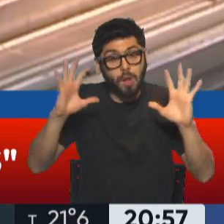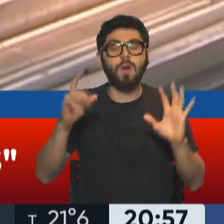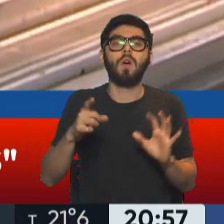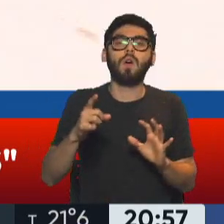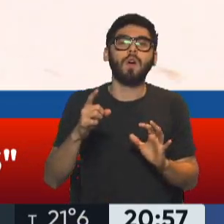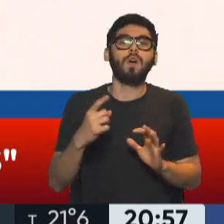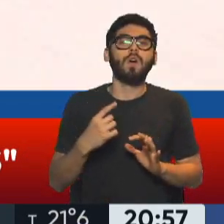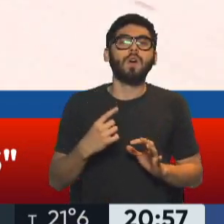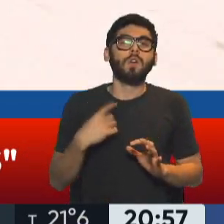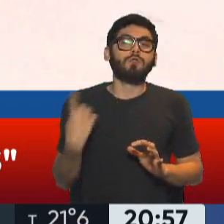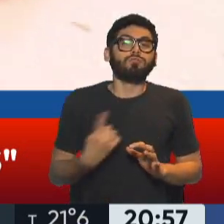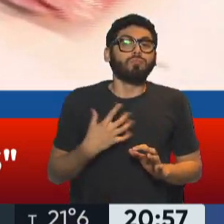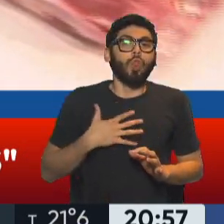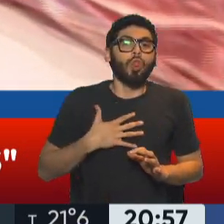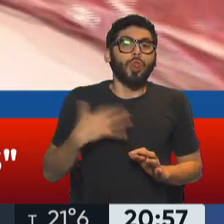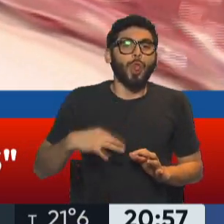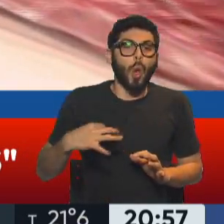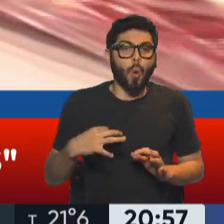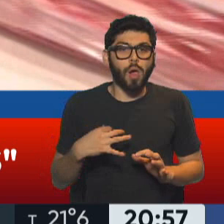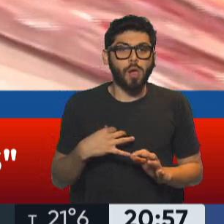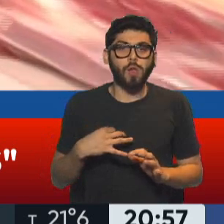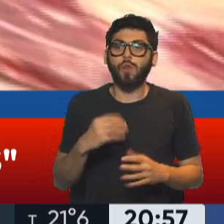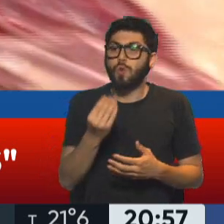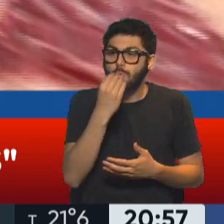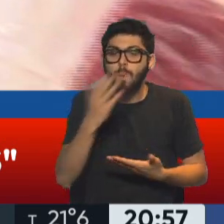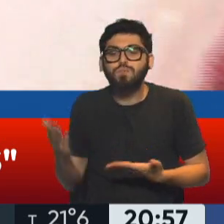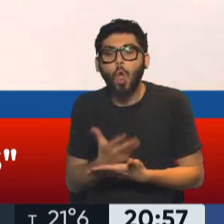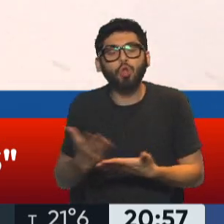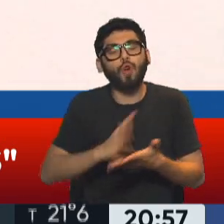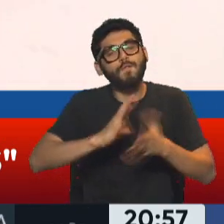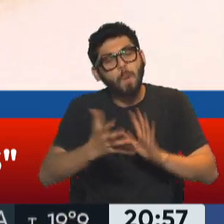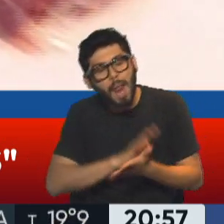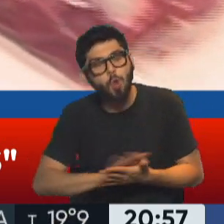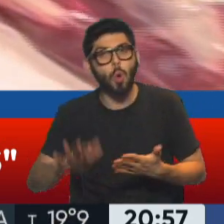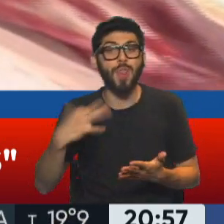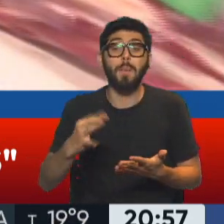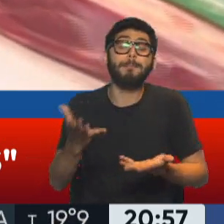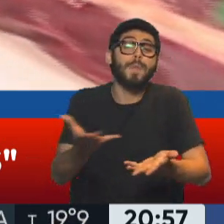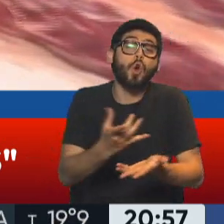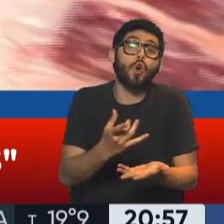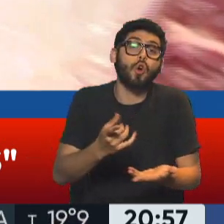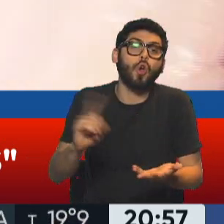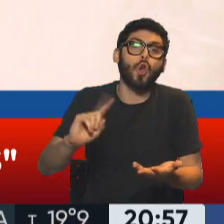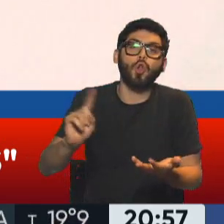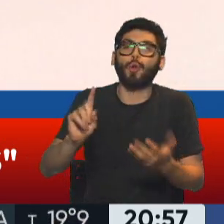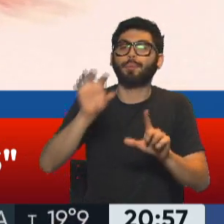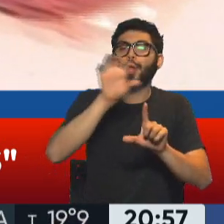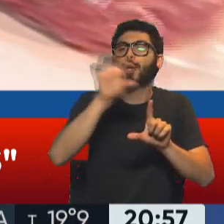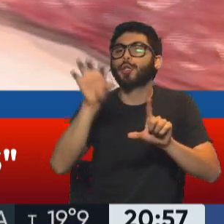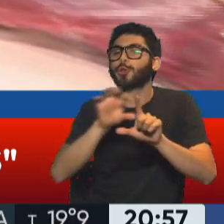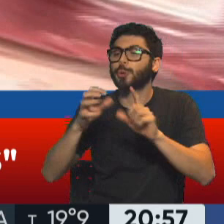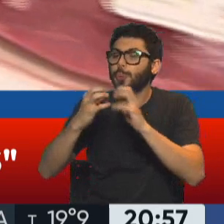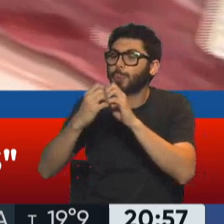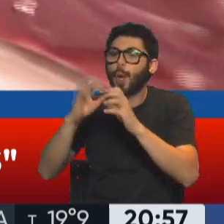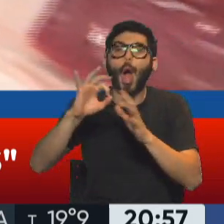tenemos que tratar de ir a una nueva producción de alimentos. Claro. Pero eso no se hace en un Zoom o dictando